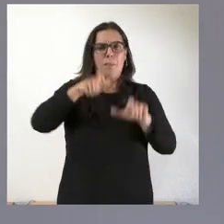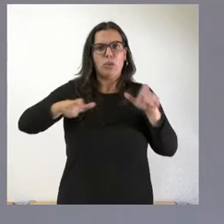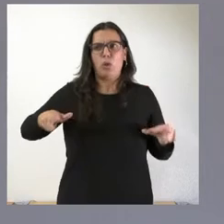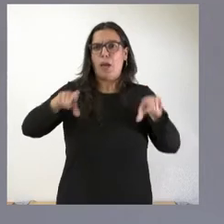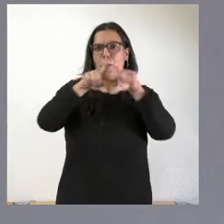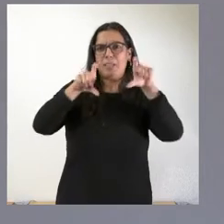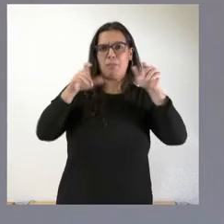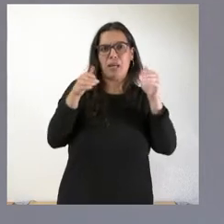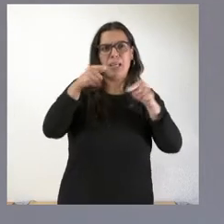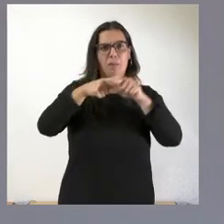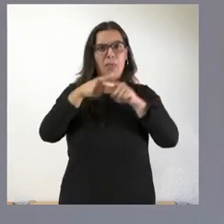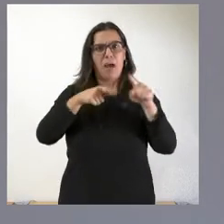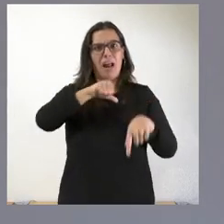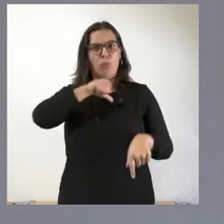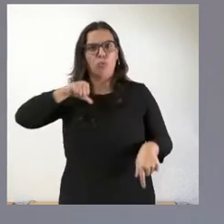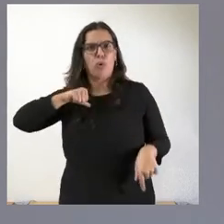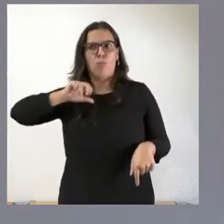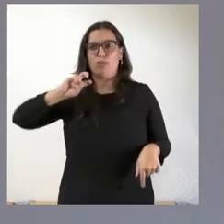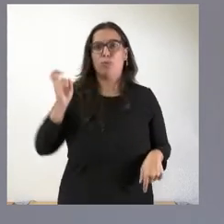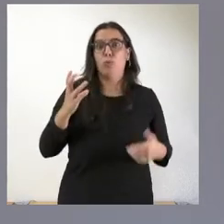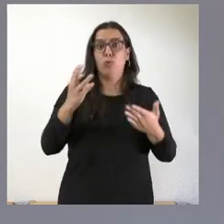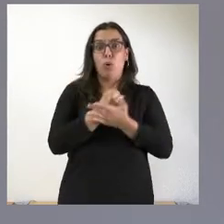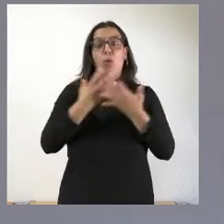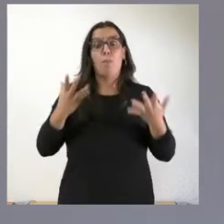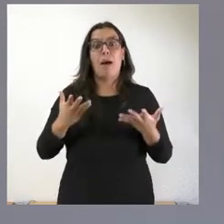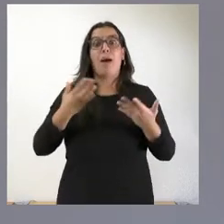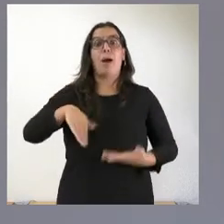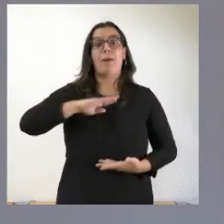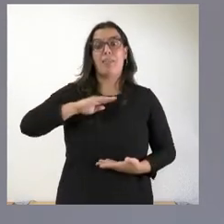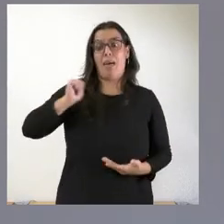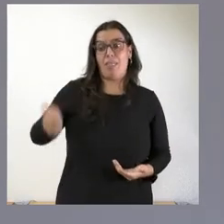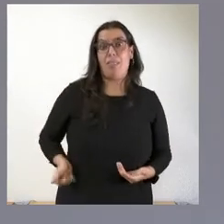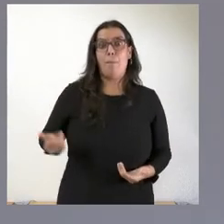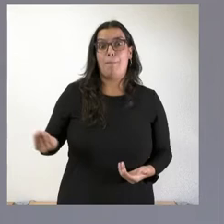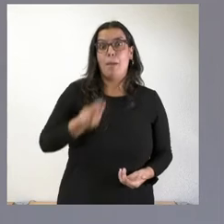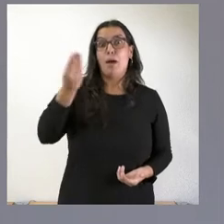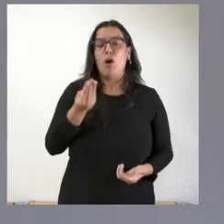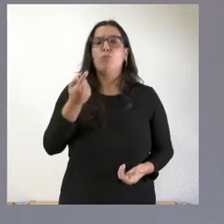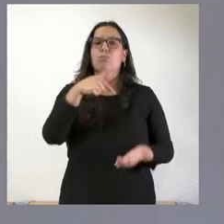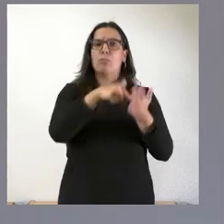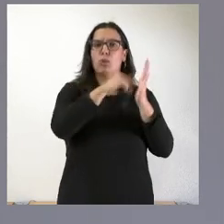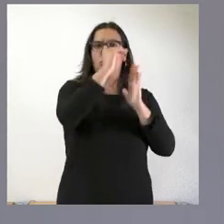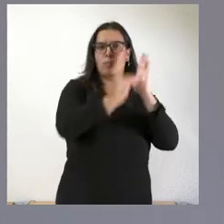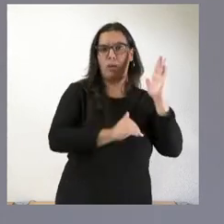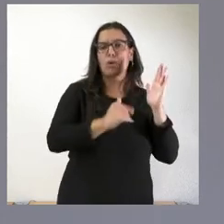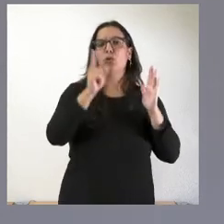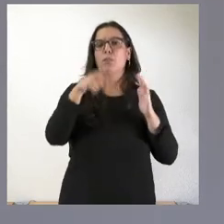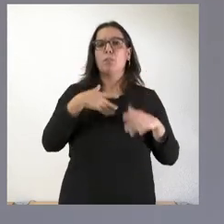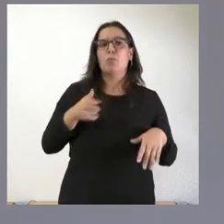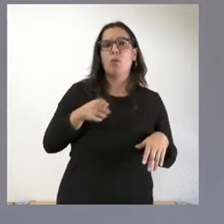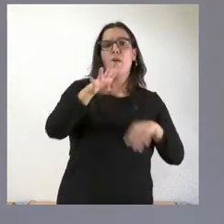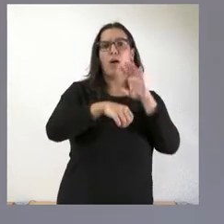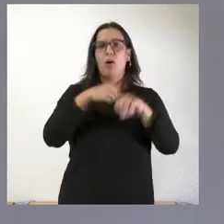era el momento de bajar impuestos, de mejorar su capacidad de renta, de acceder a determinados bienes en un contexto de